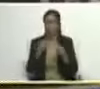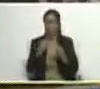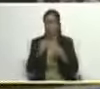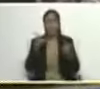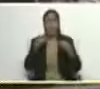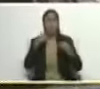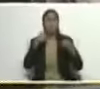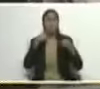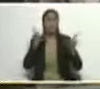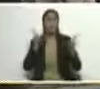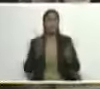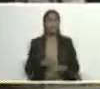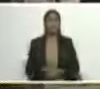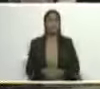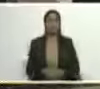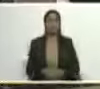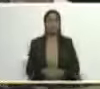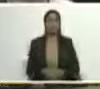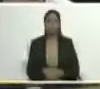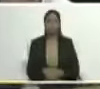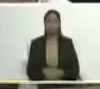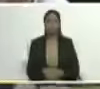integrantes del ALBA.